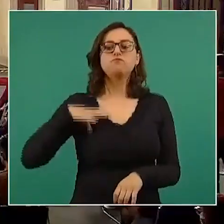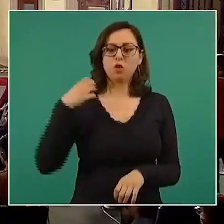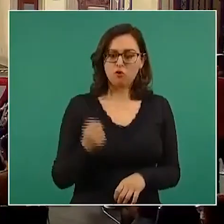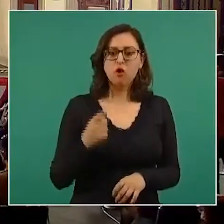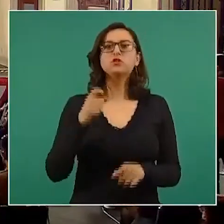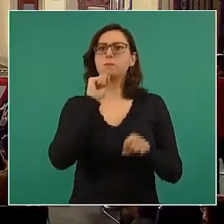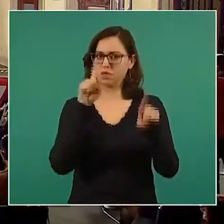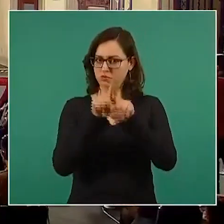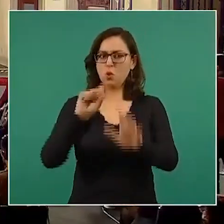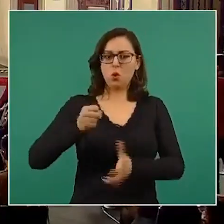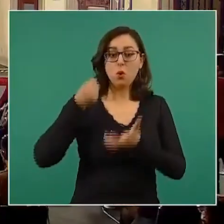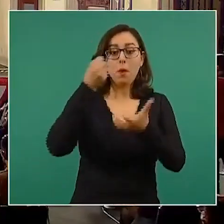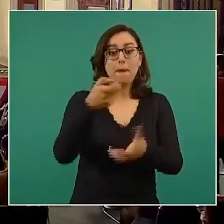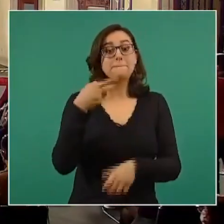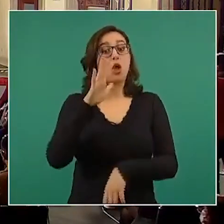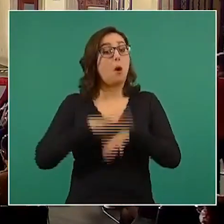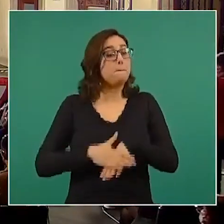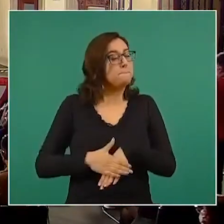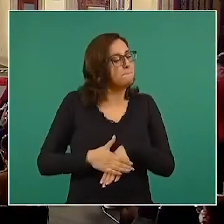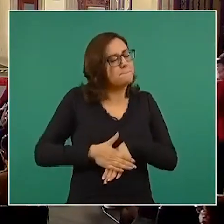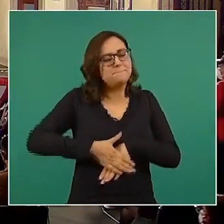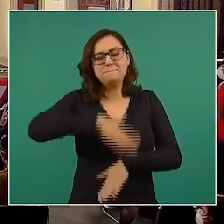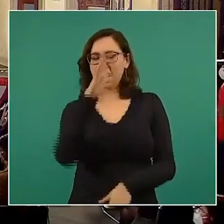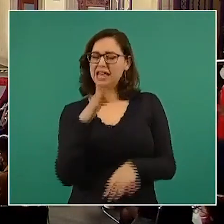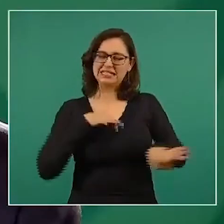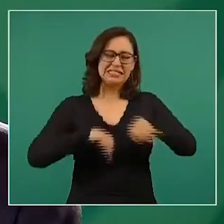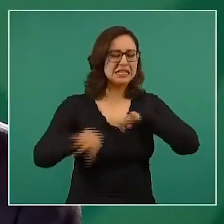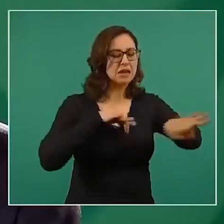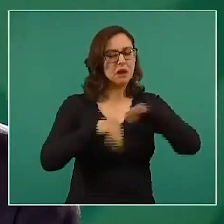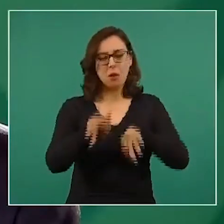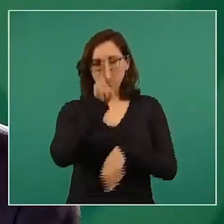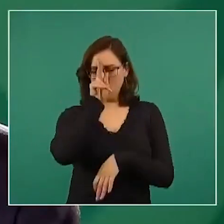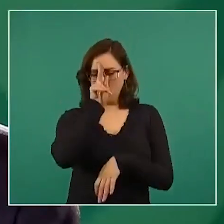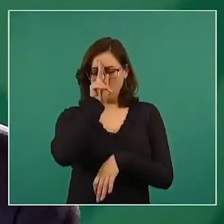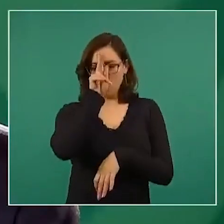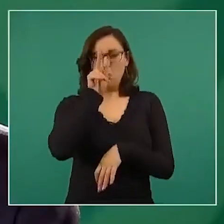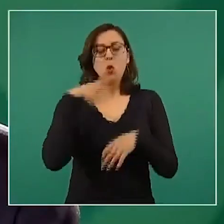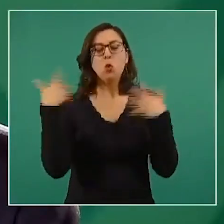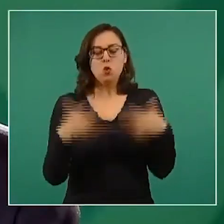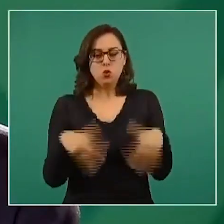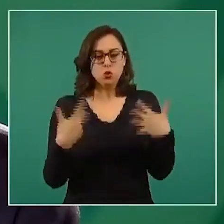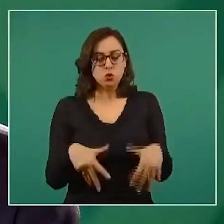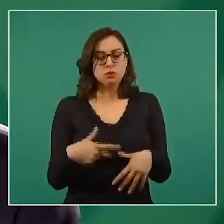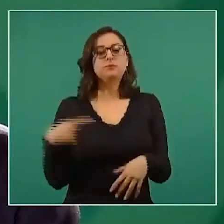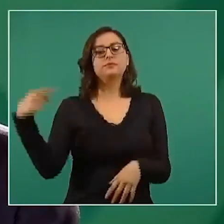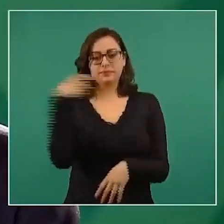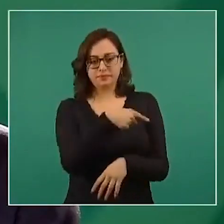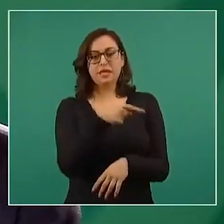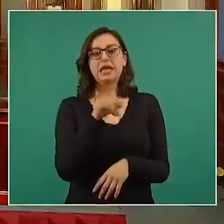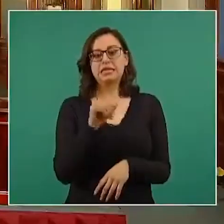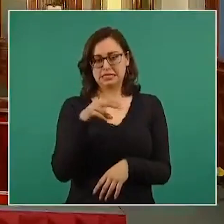la parte mayoritaria del financiamiento, del reclutamiento, del entrenamiento del personal ha venido del